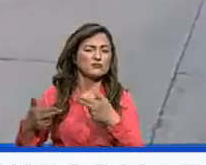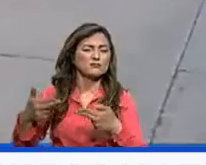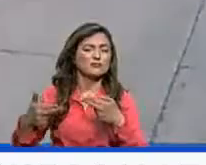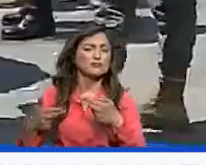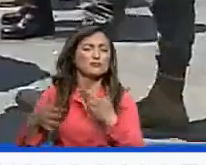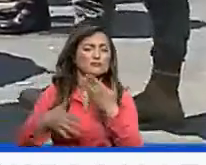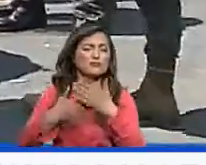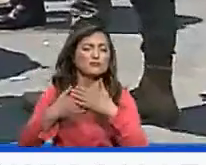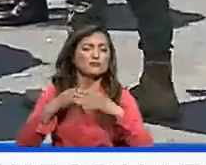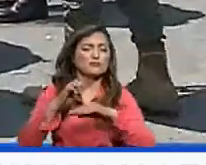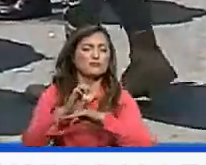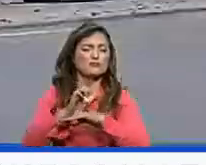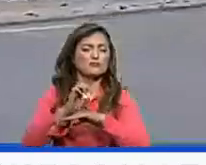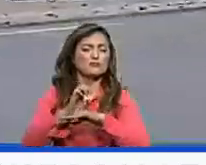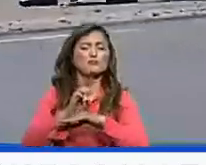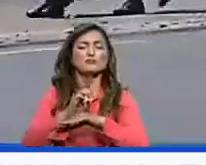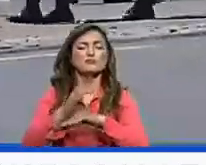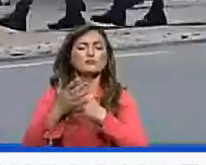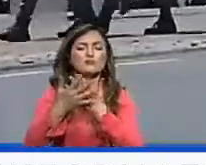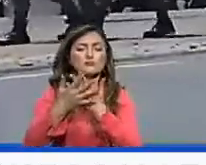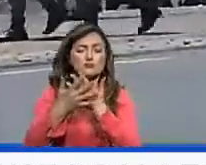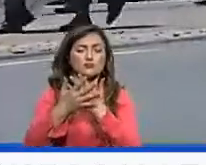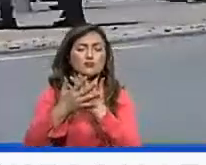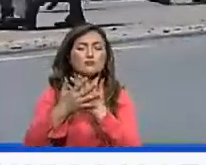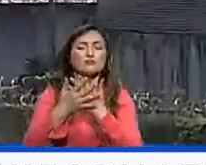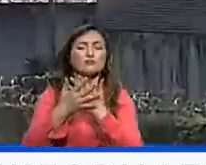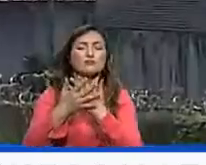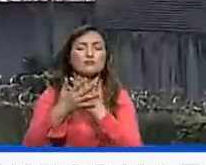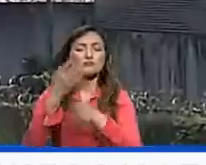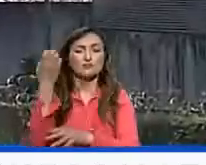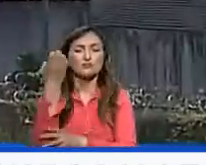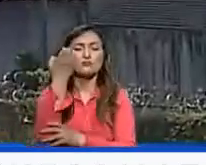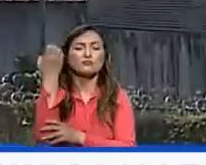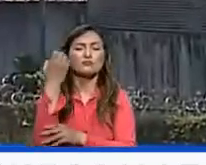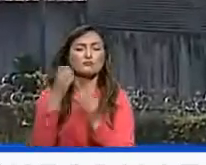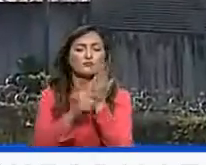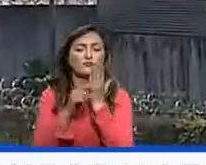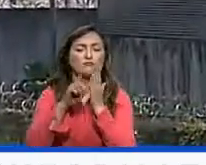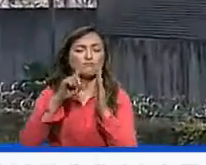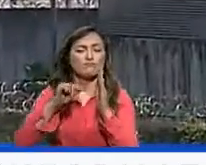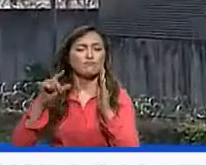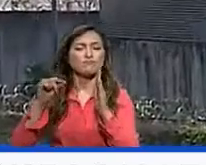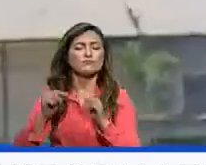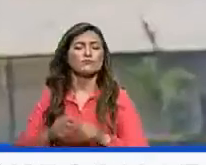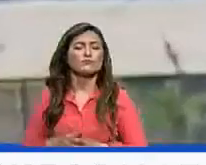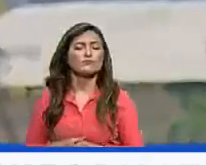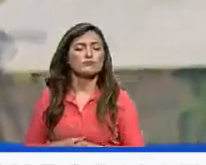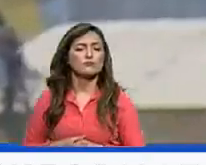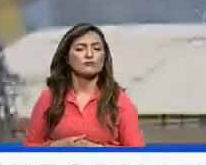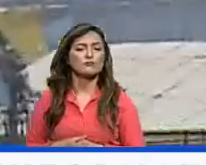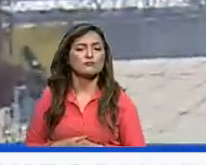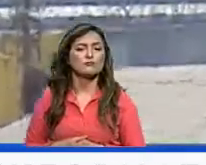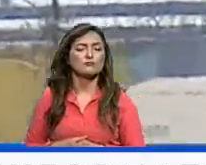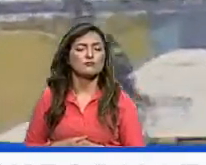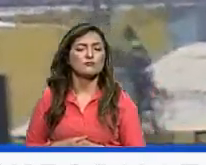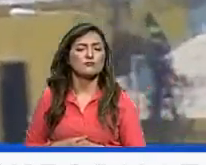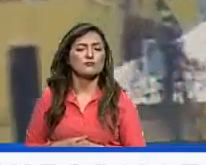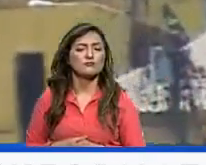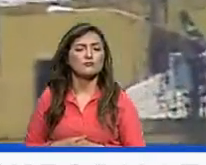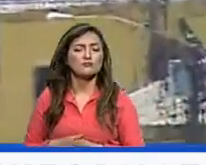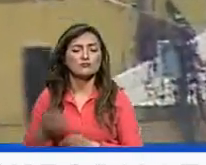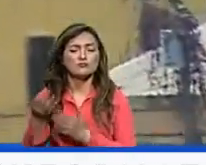ha confirmado hasta ahora el presidente de la República, Guillermo Lasso. Él justamente hace poquísimos minutos abandonó